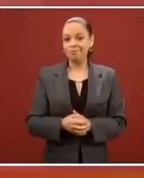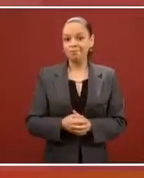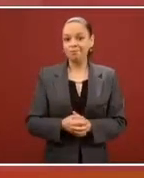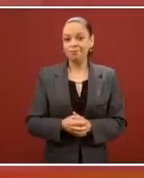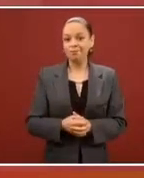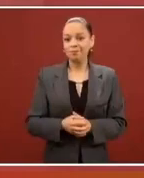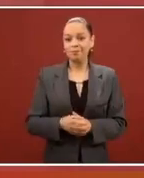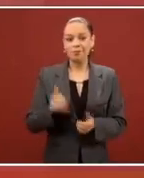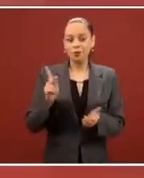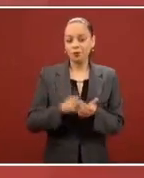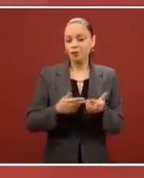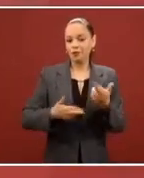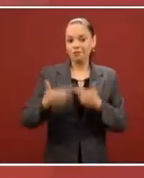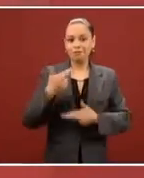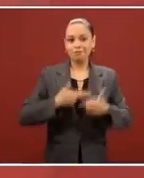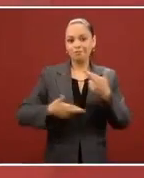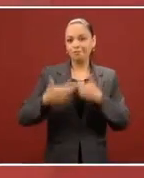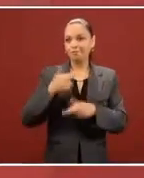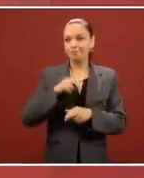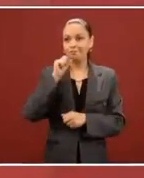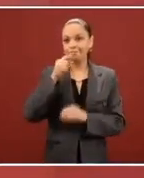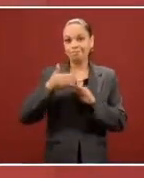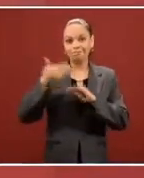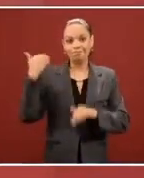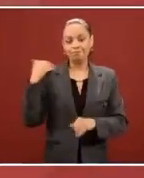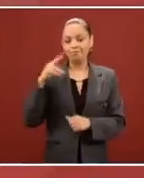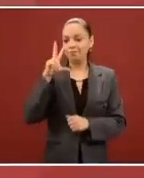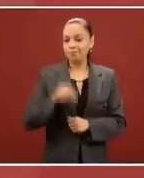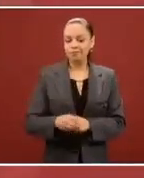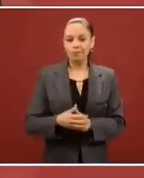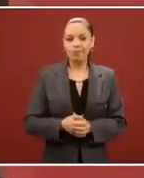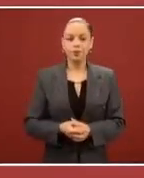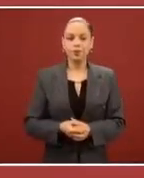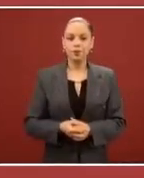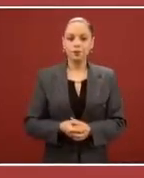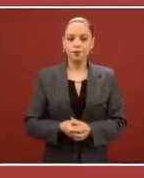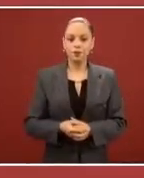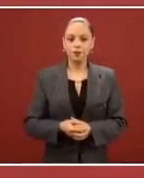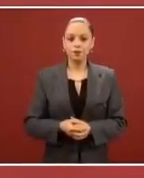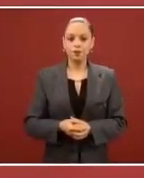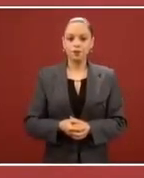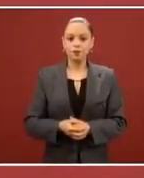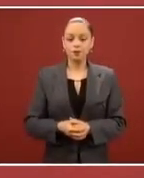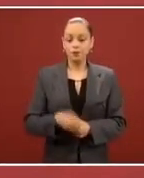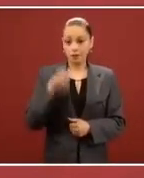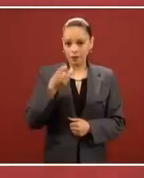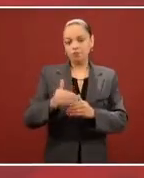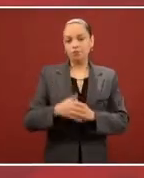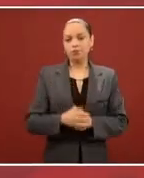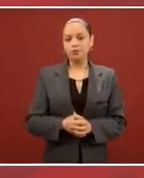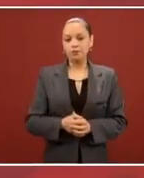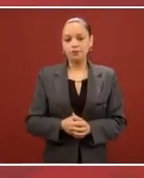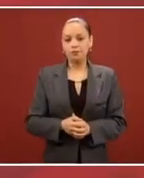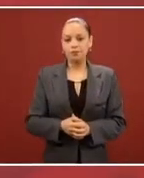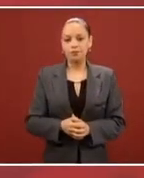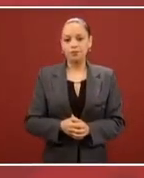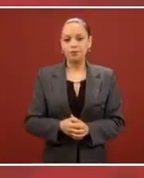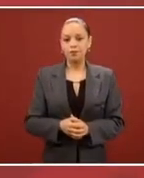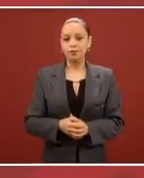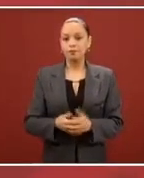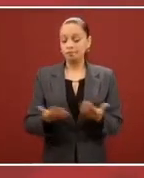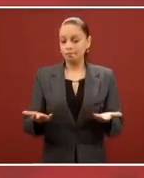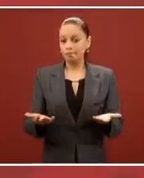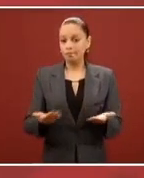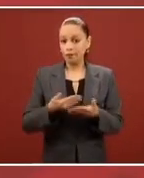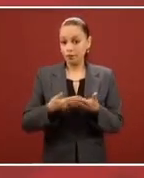no van a regresar los conservadores, no van a tener mayoría. Y así se avanza. Entonces, voy a pedir